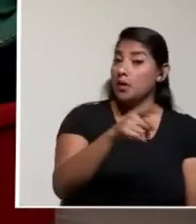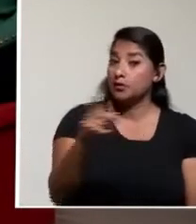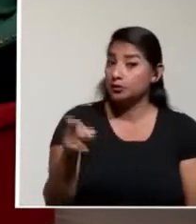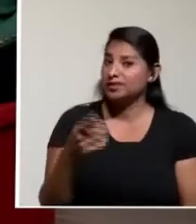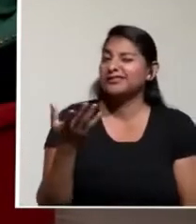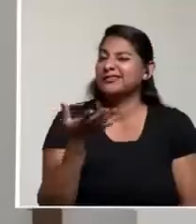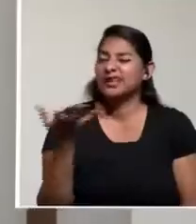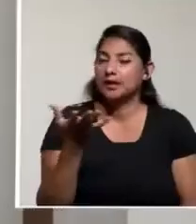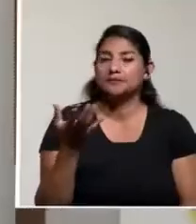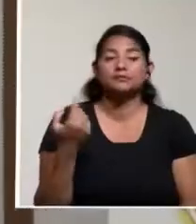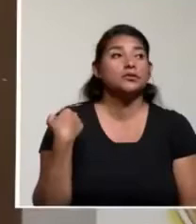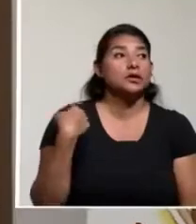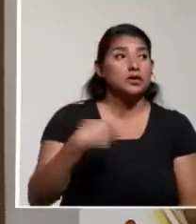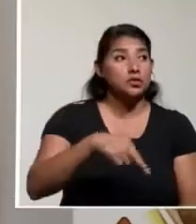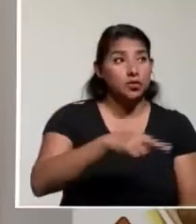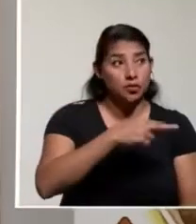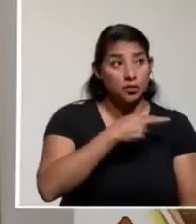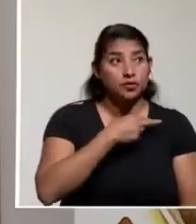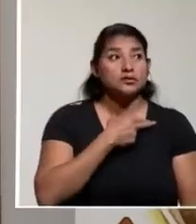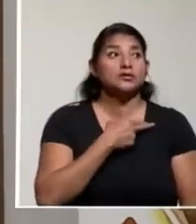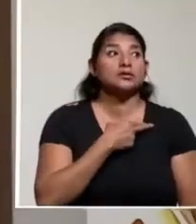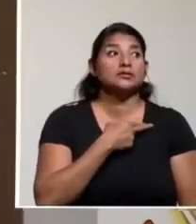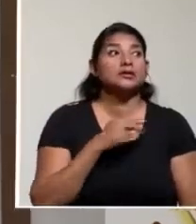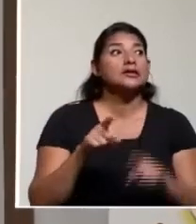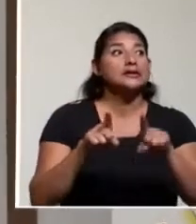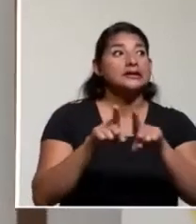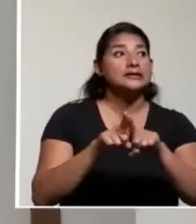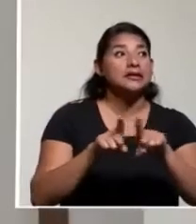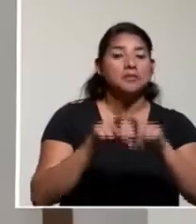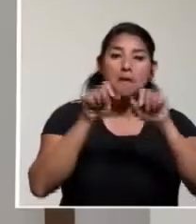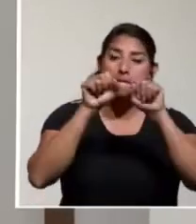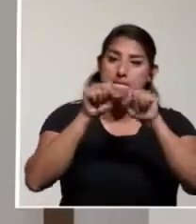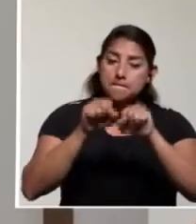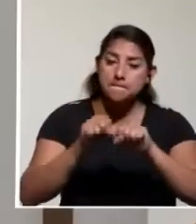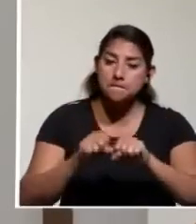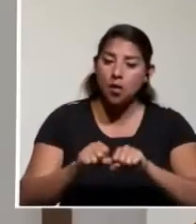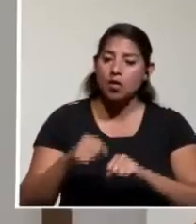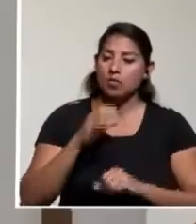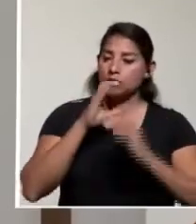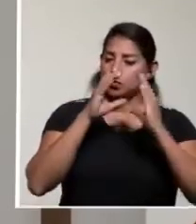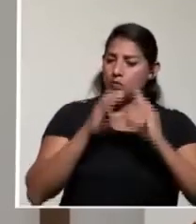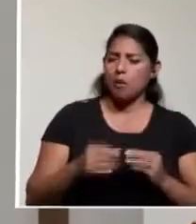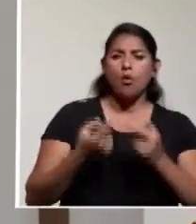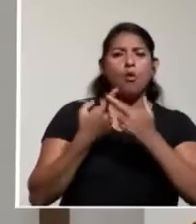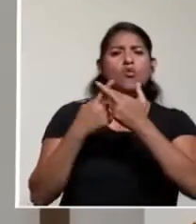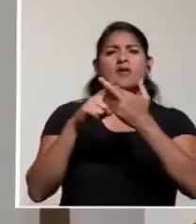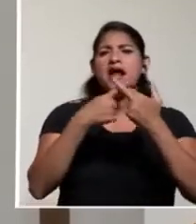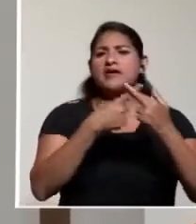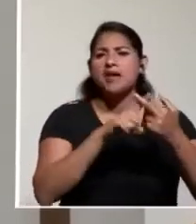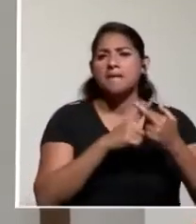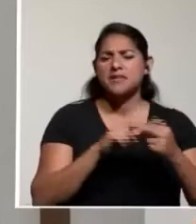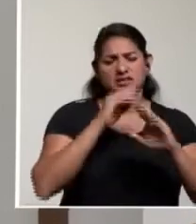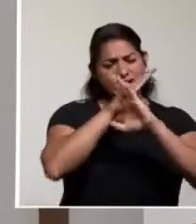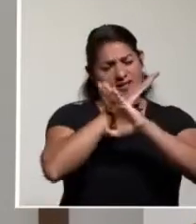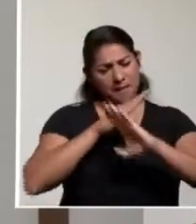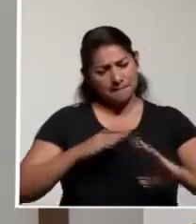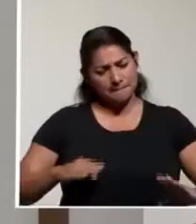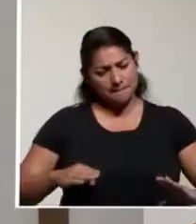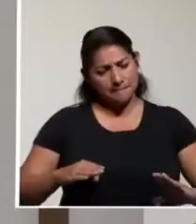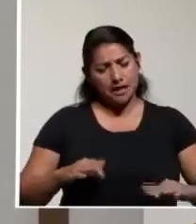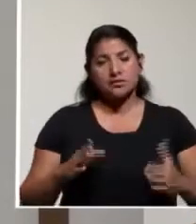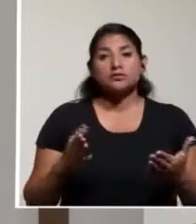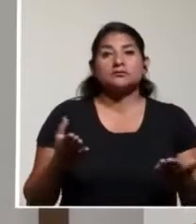Que nosotros también podemos ser instrumentos de paz.